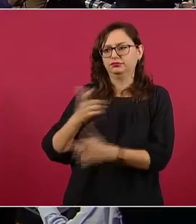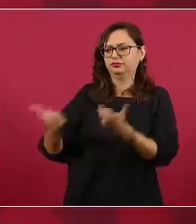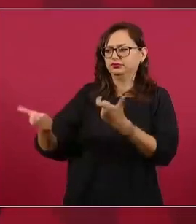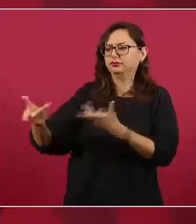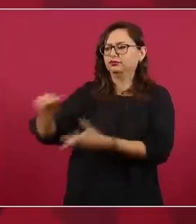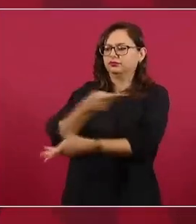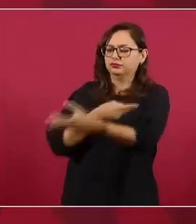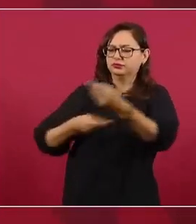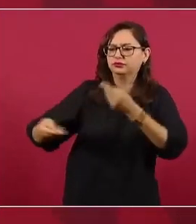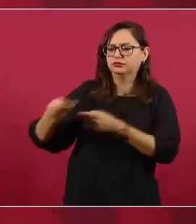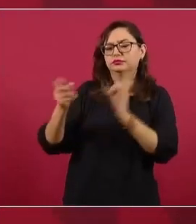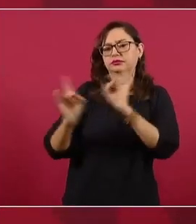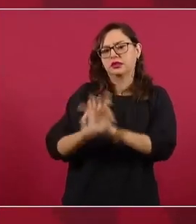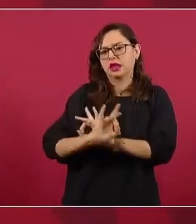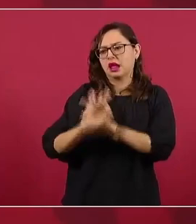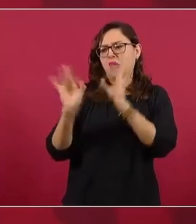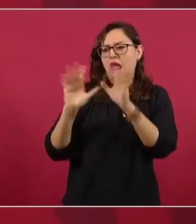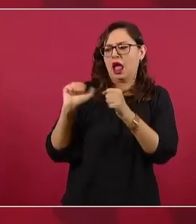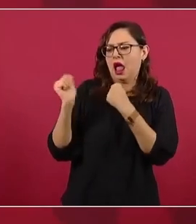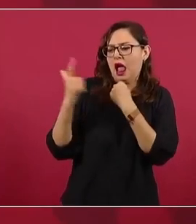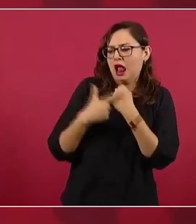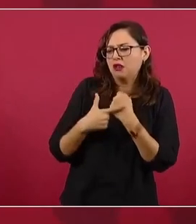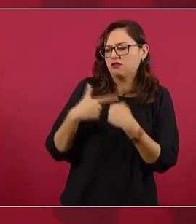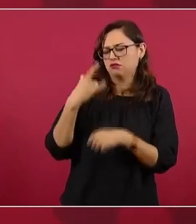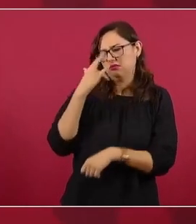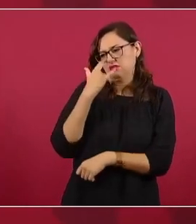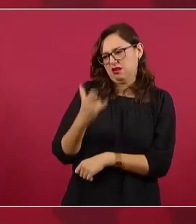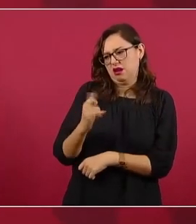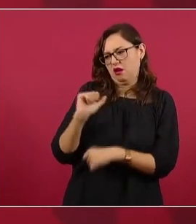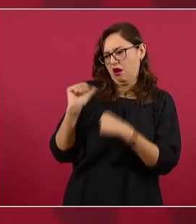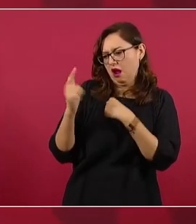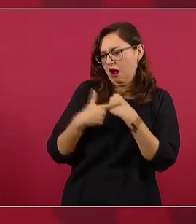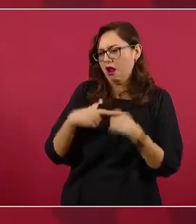ese conjunto de inusuales